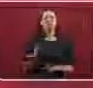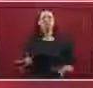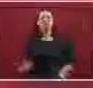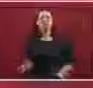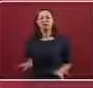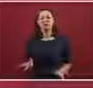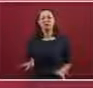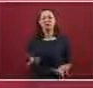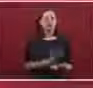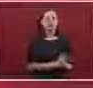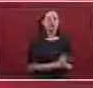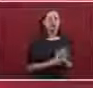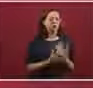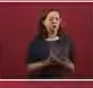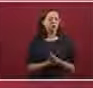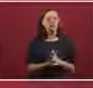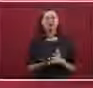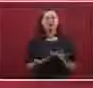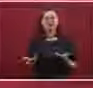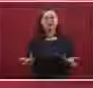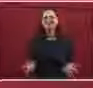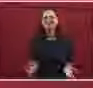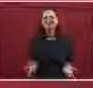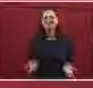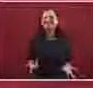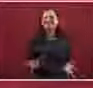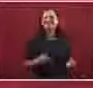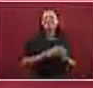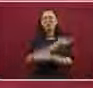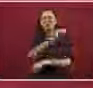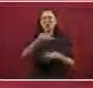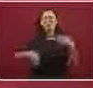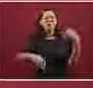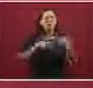de cohecho, toda una simulación.